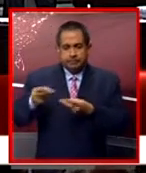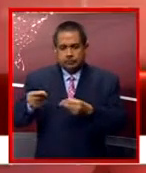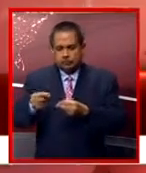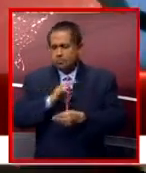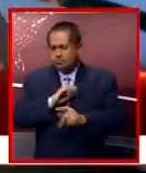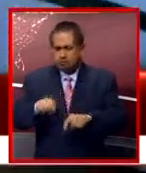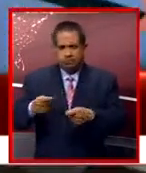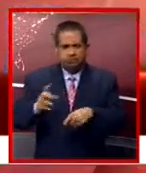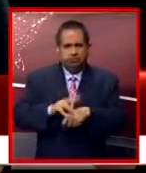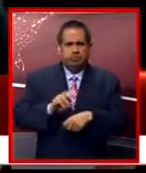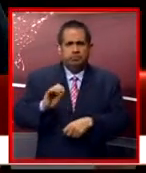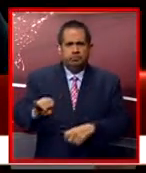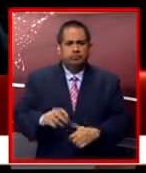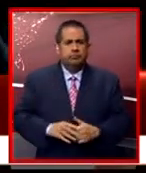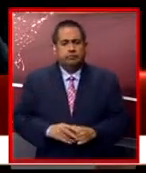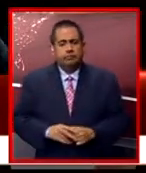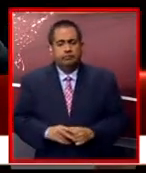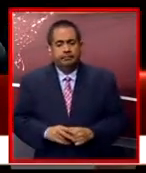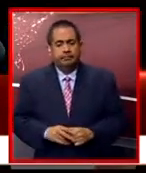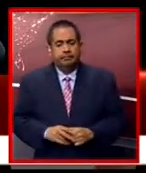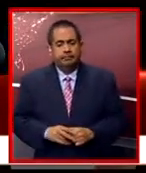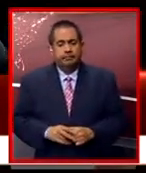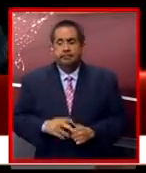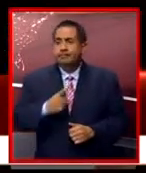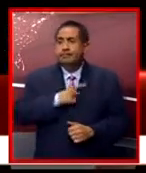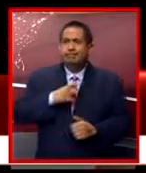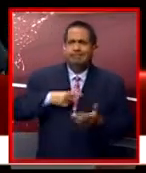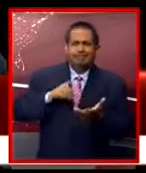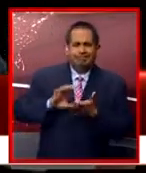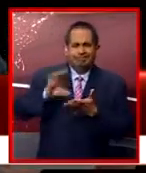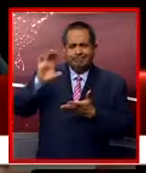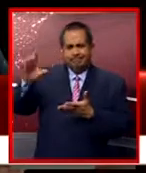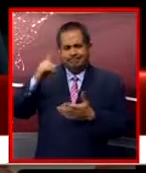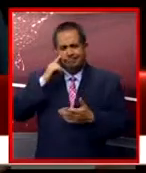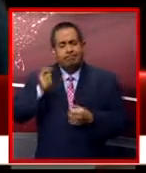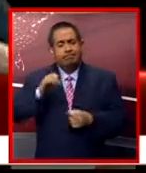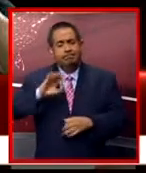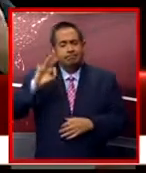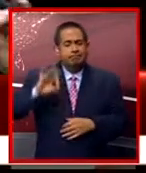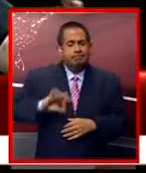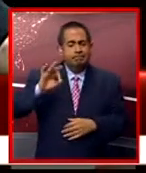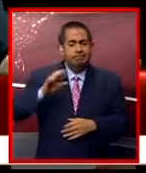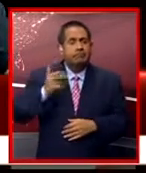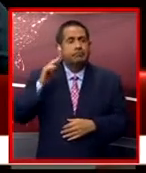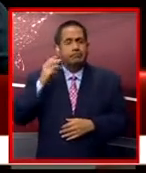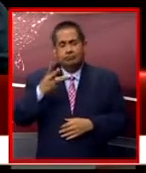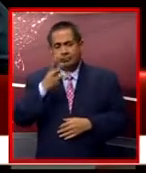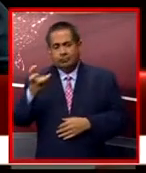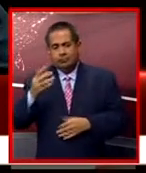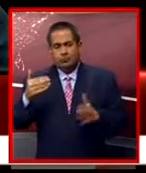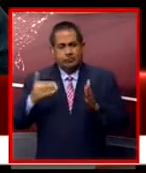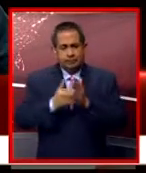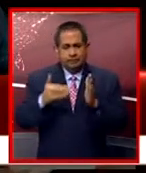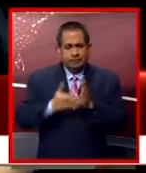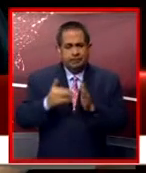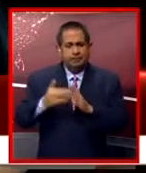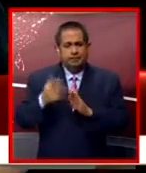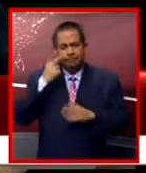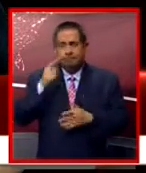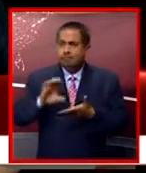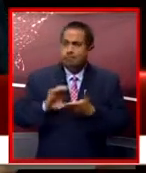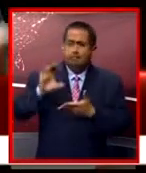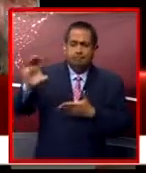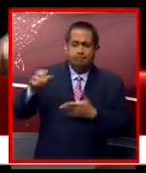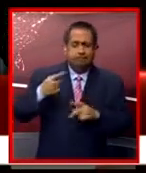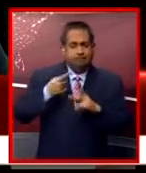Financiera. El costo financiero de la deuda, es decir, nada más los intereses, eran de 350,000 millones de pesos al inicio